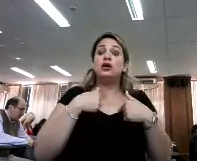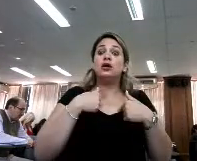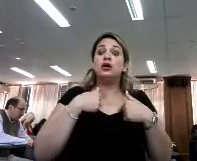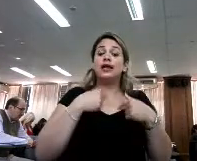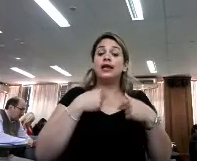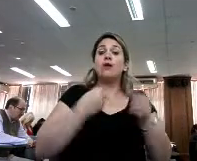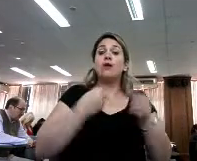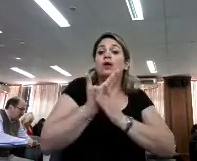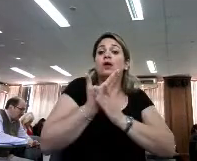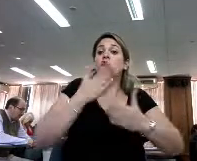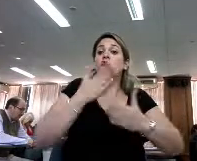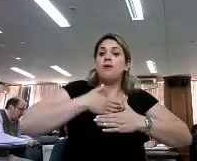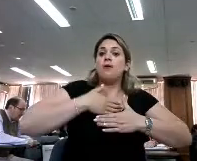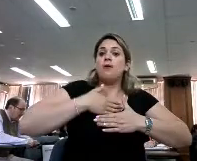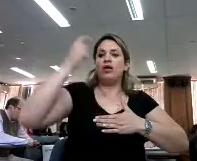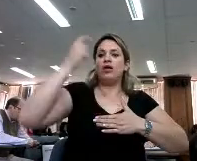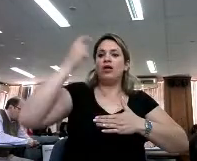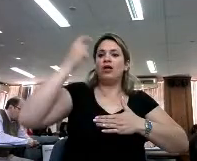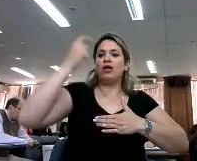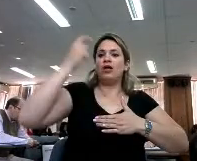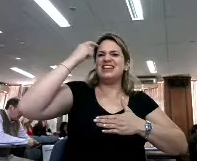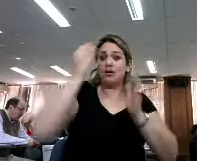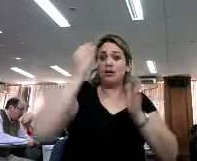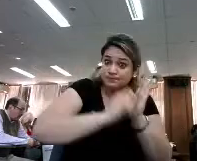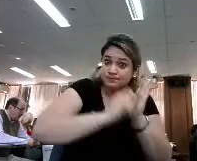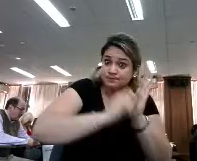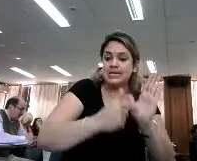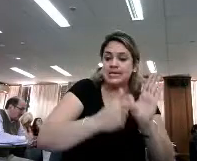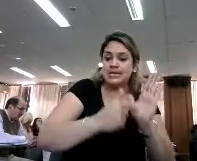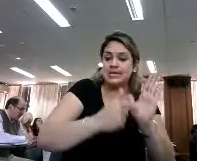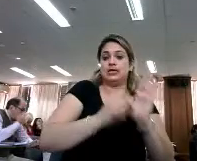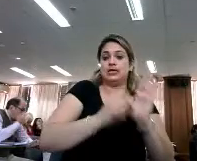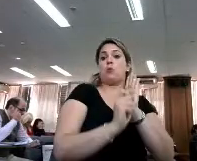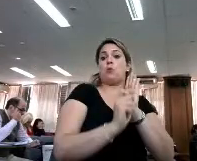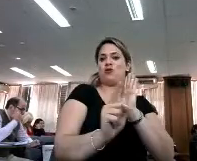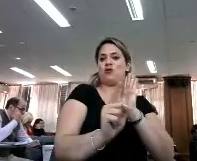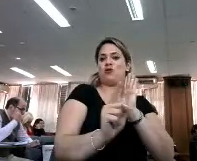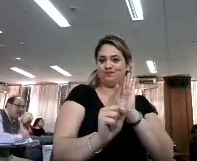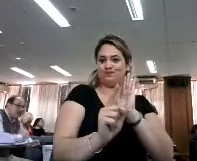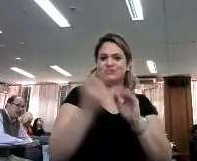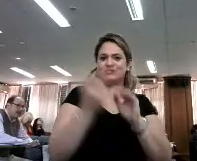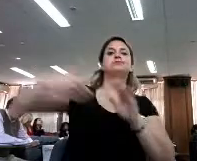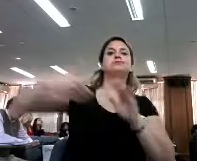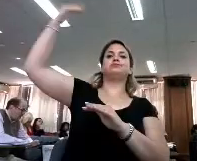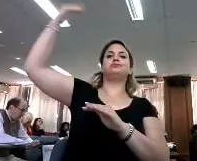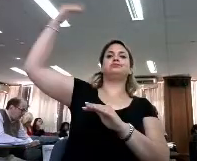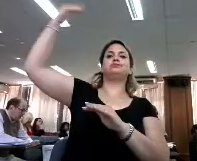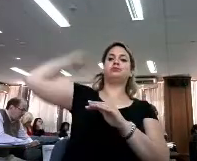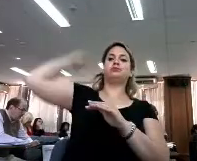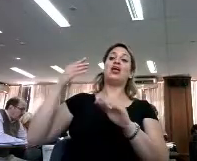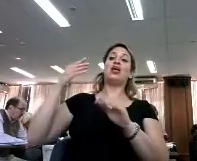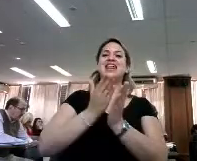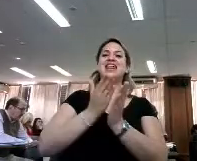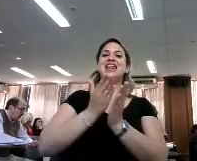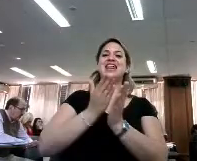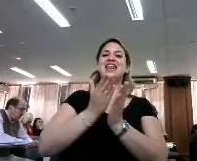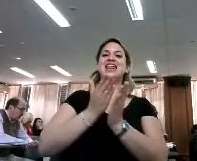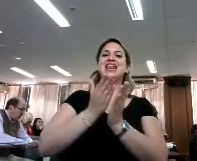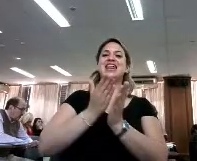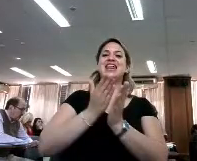generaban intelectualmente. Bueno, allí, para no hacer muy, muy, muy extensa esa prehistoria del derecho de autor,